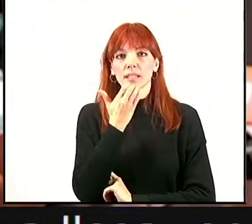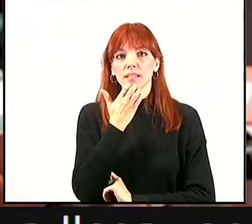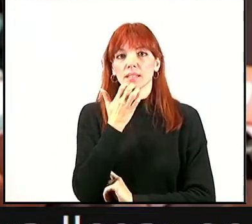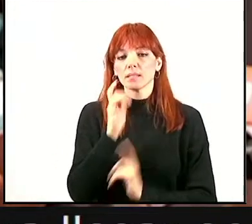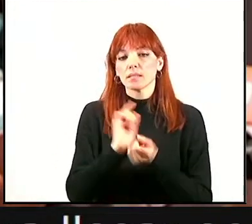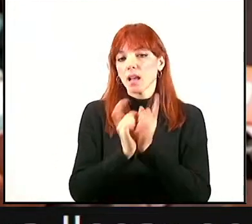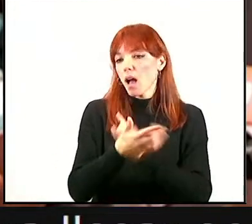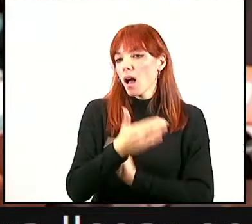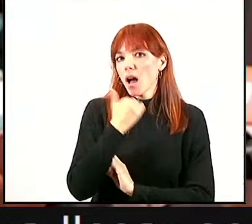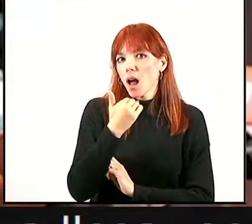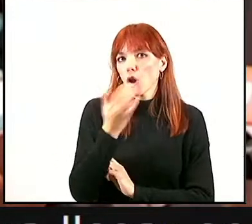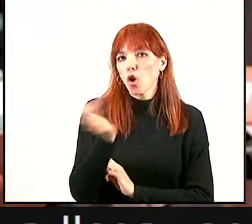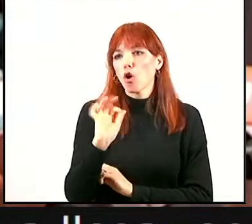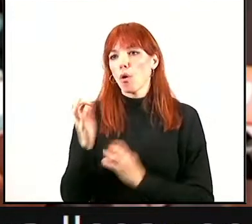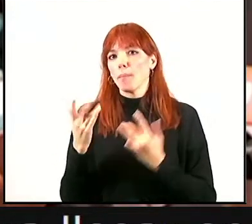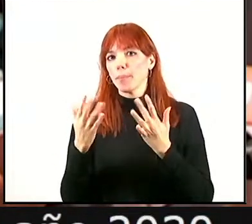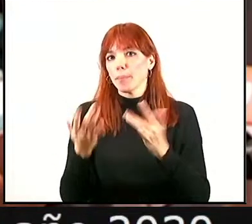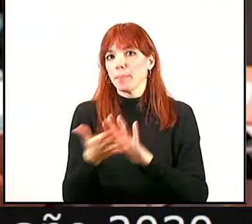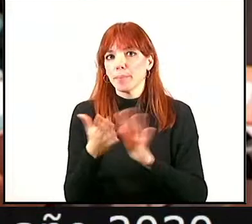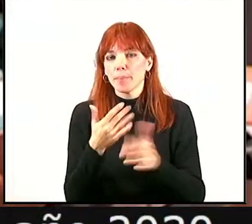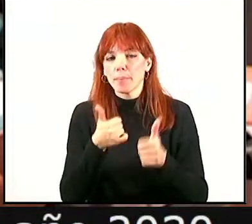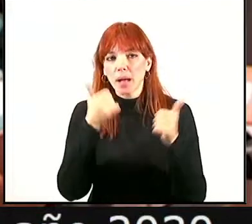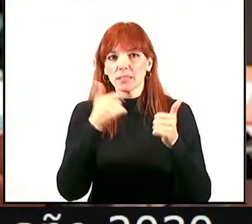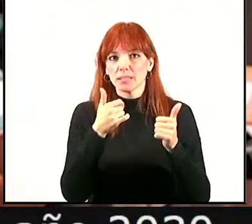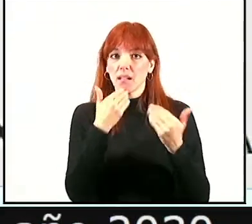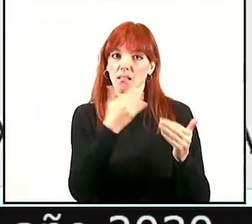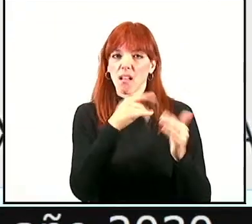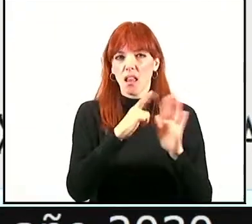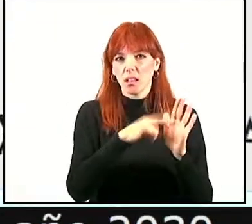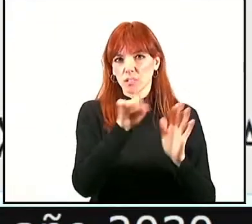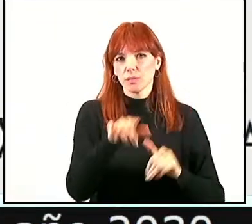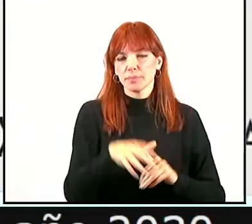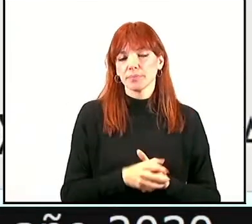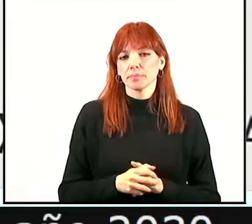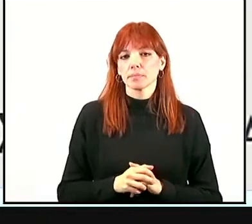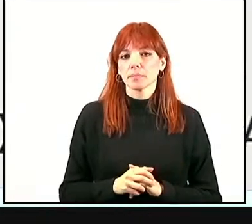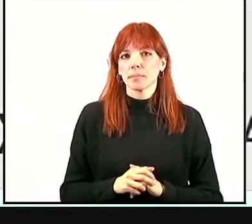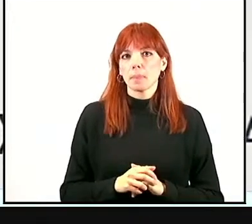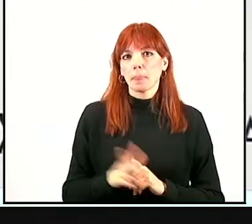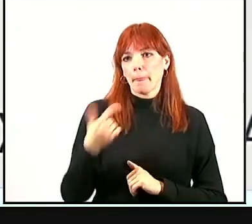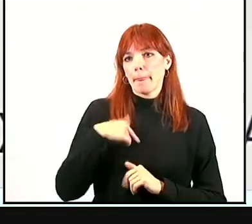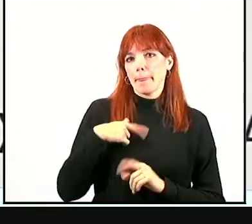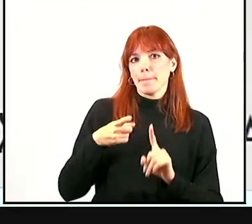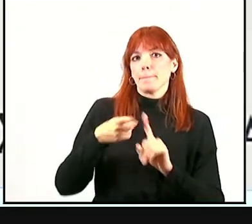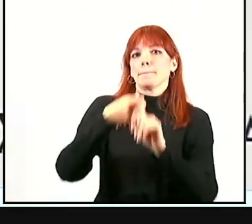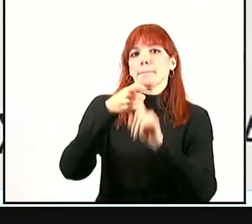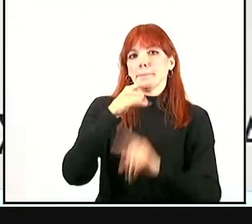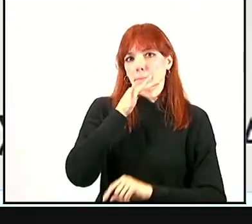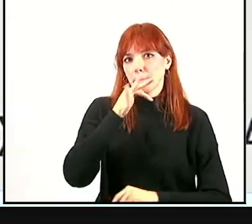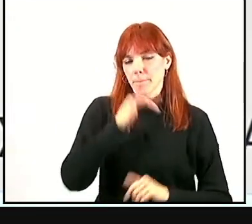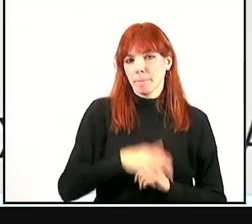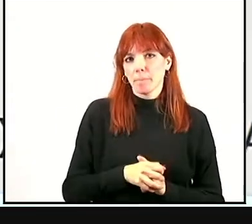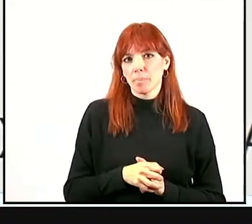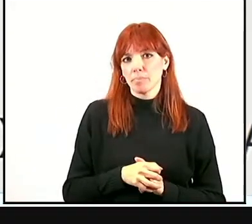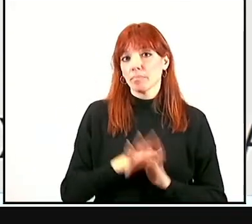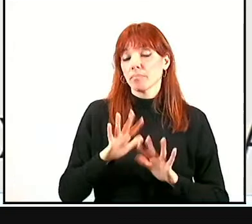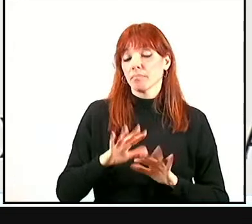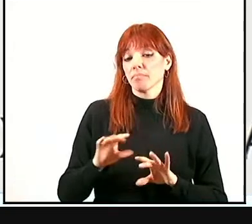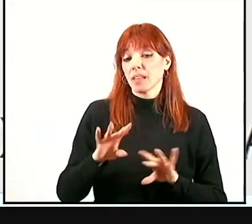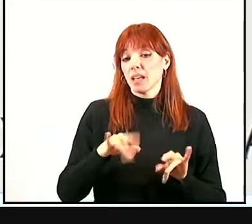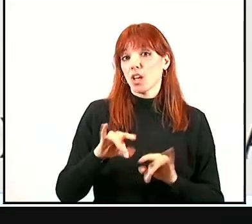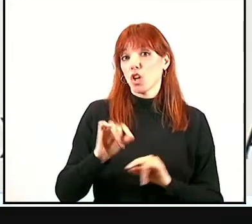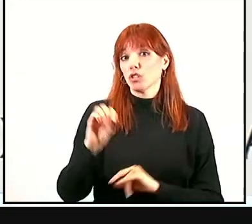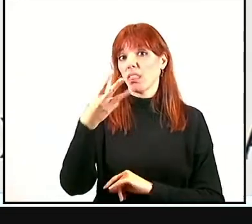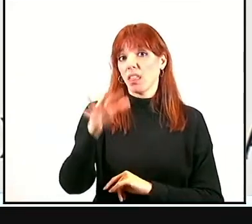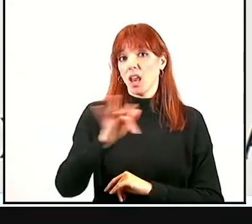cambia o se acelera con esta ley que quieren aprobar. Estamos lejos y, a pesar de que estamos lejos, somos la tercera región que más